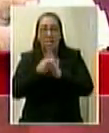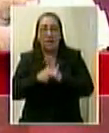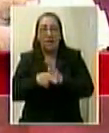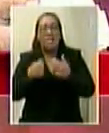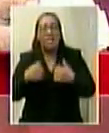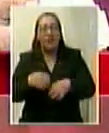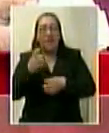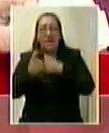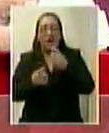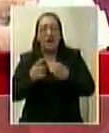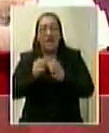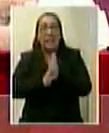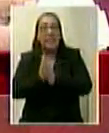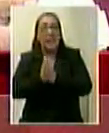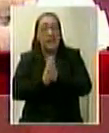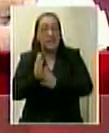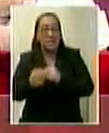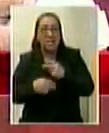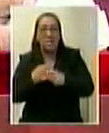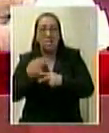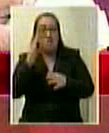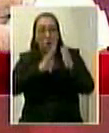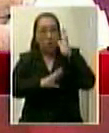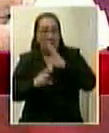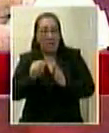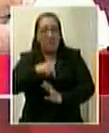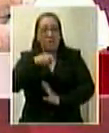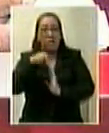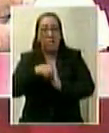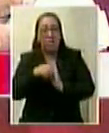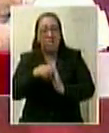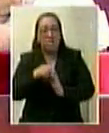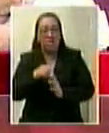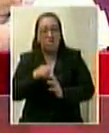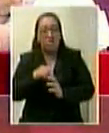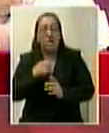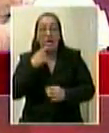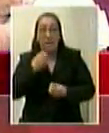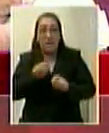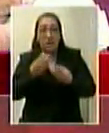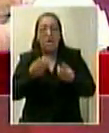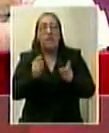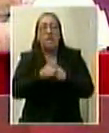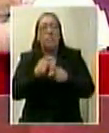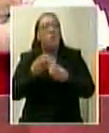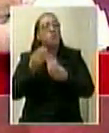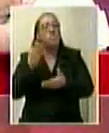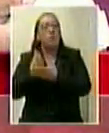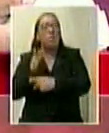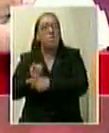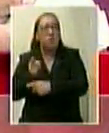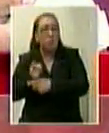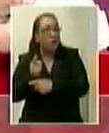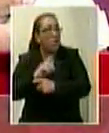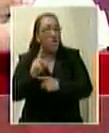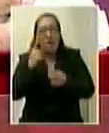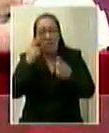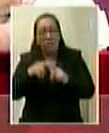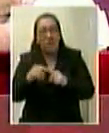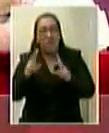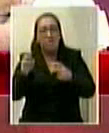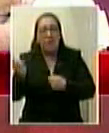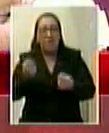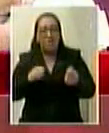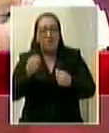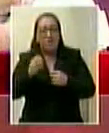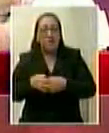que declararon interés nacional los proyectos petroquímicos, así como las oposiciones a los actos administrativos